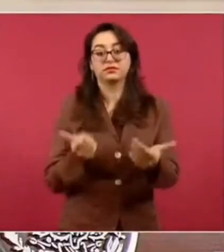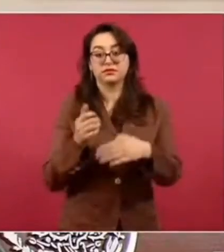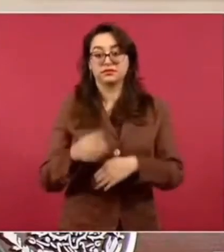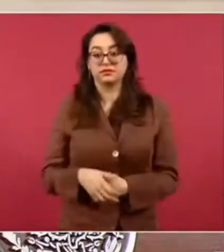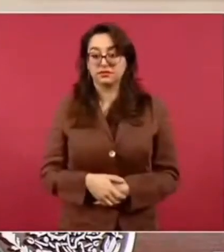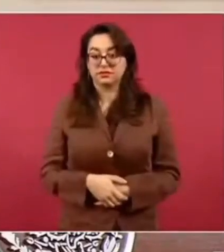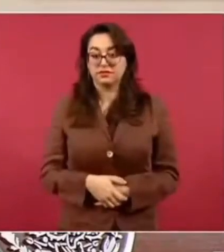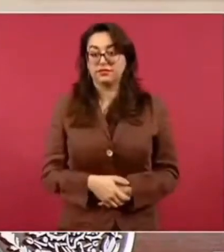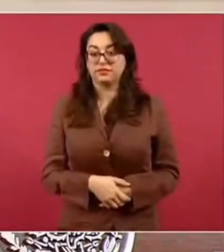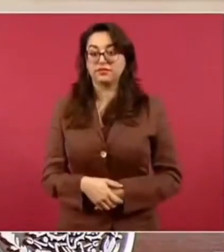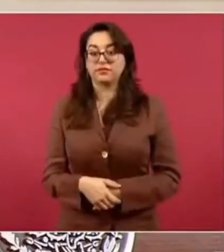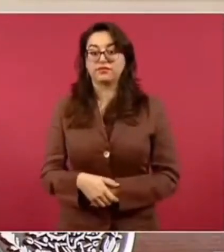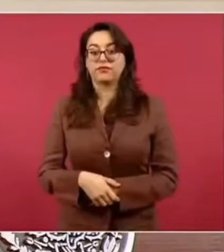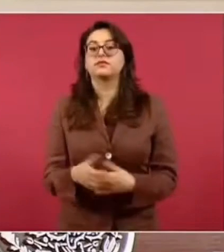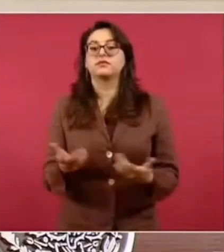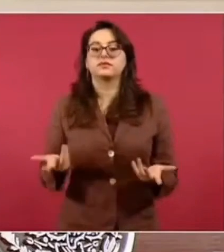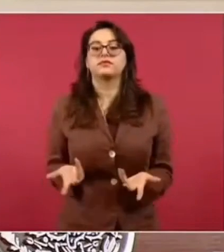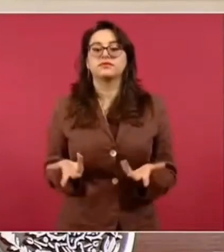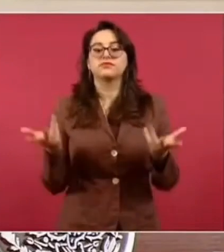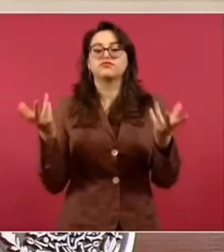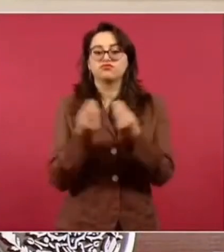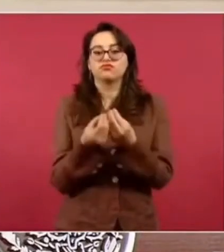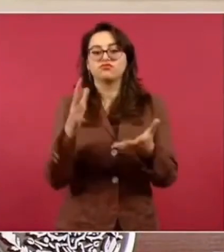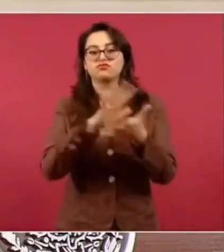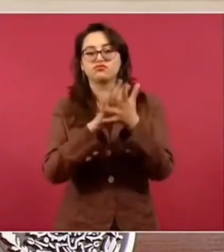sino manipulan.